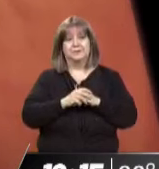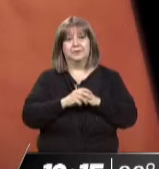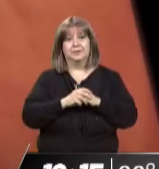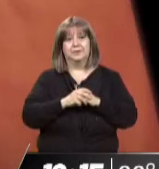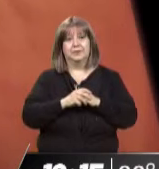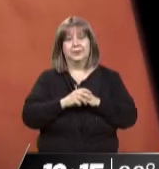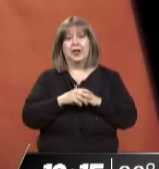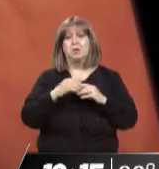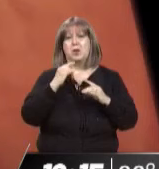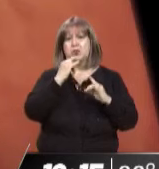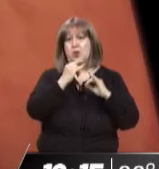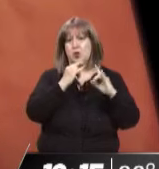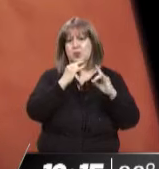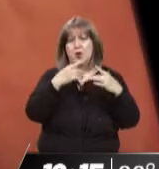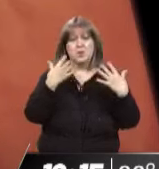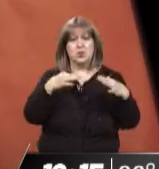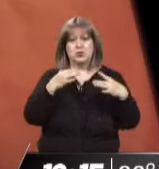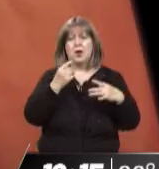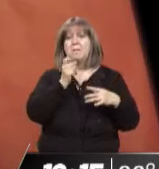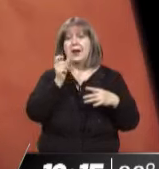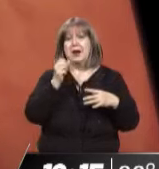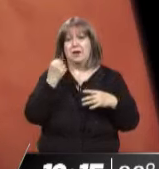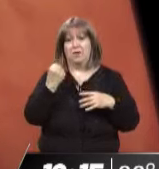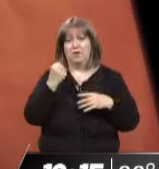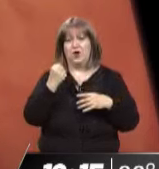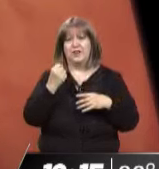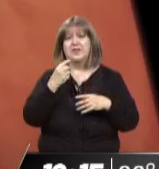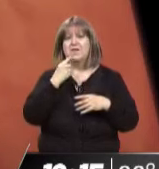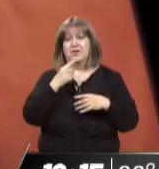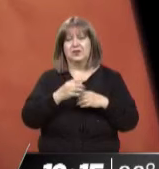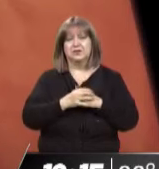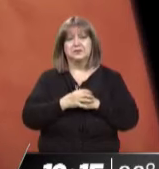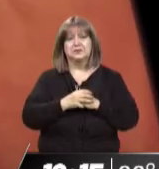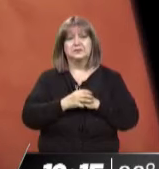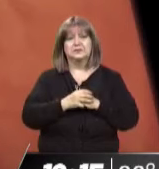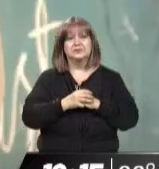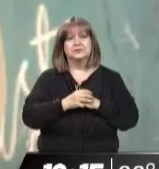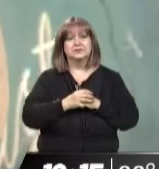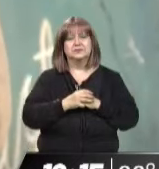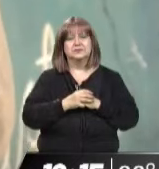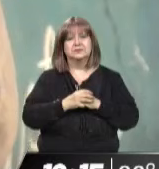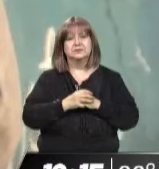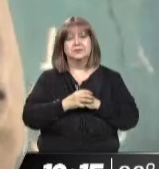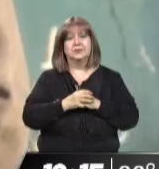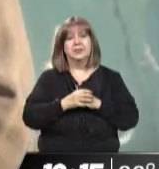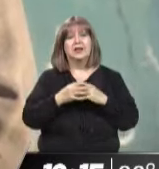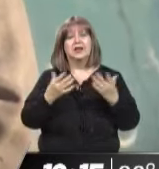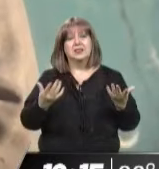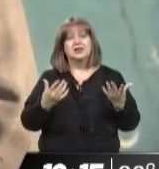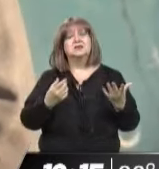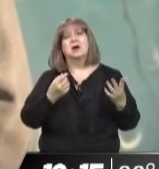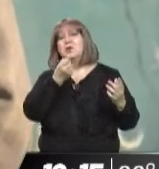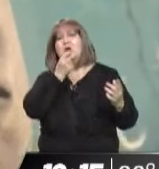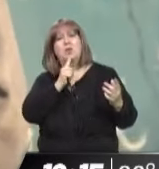pata! ¡Vos la mataste a la piba! ¡Pata! ¡Vigilante! ¡Vos la mataste a la piba! No quería que tuviera las amistades